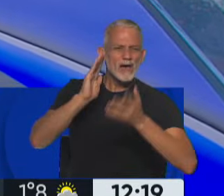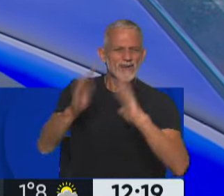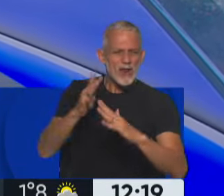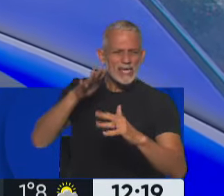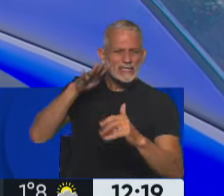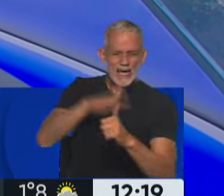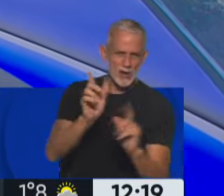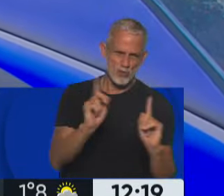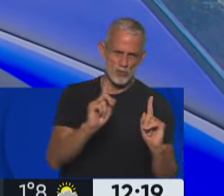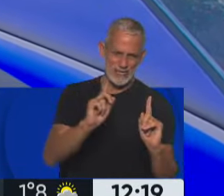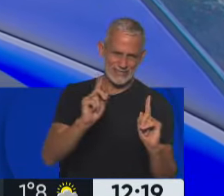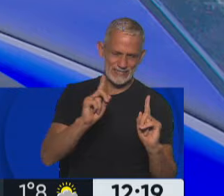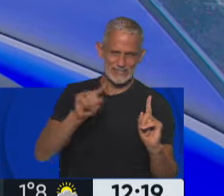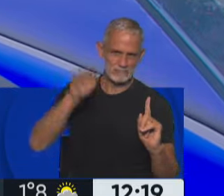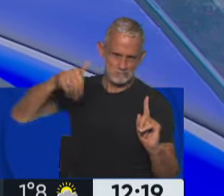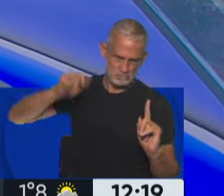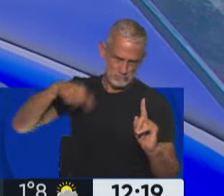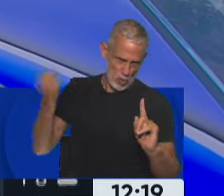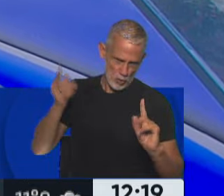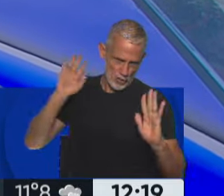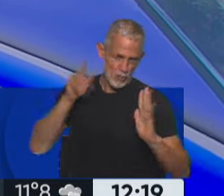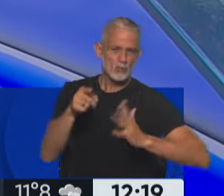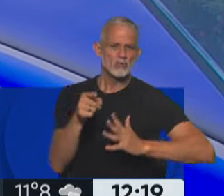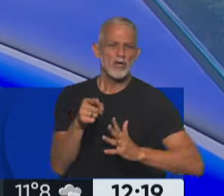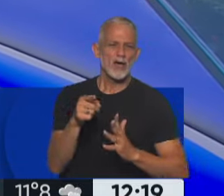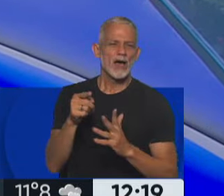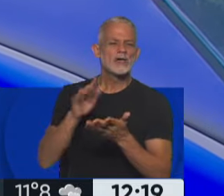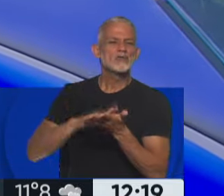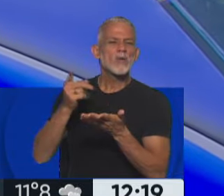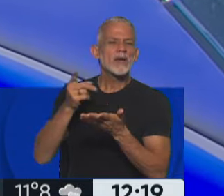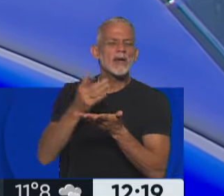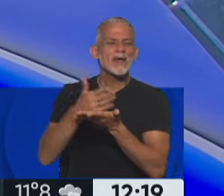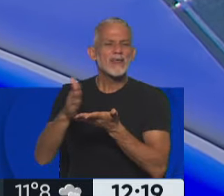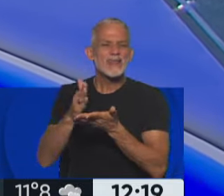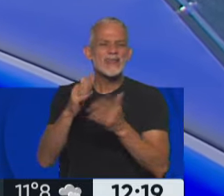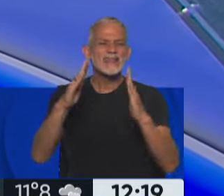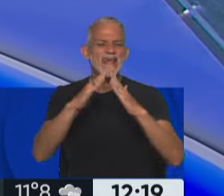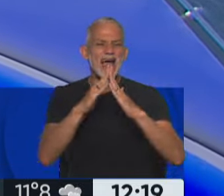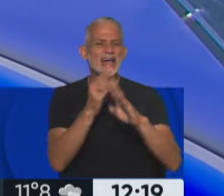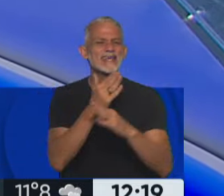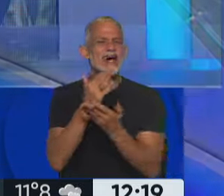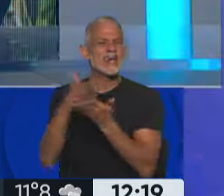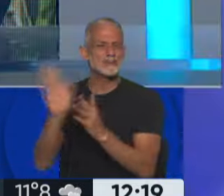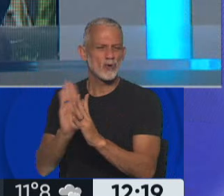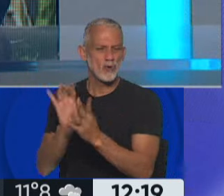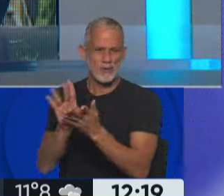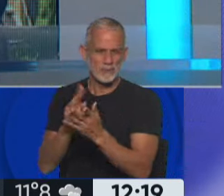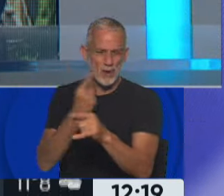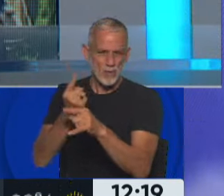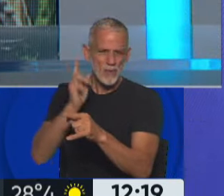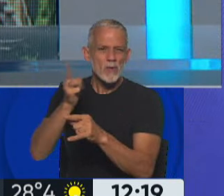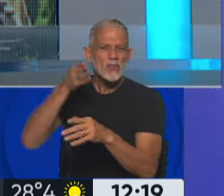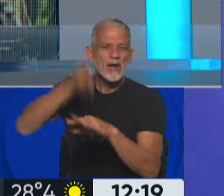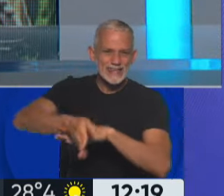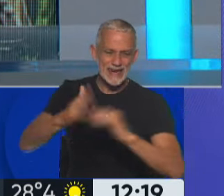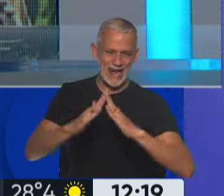violencia la violencia de género que trascendió en las últimas horas sino con el tema de exclusión del hogar cosa que te había dicho V cuando hablamos esta mañana que te